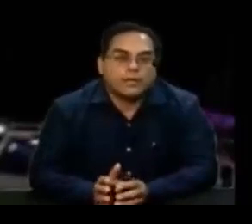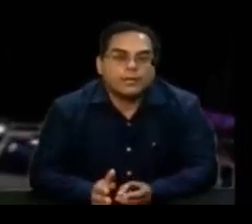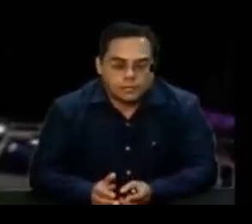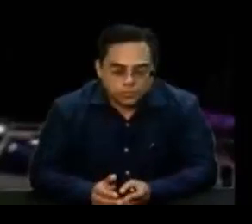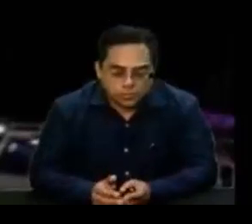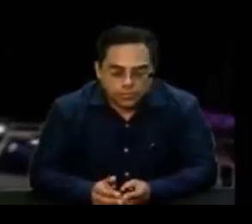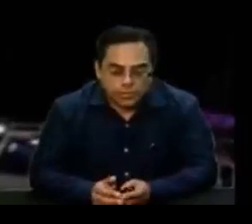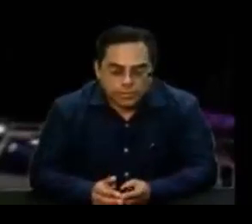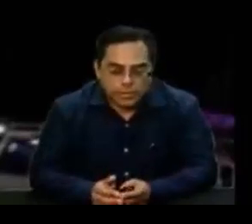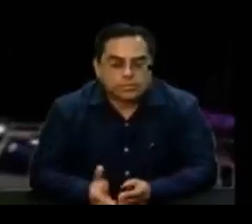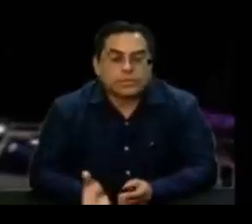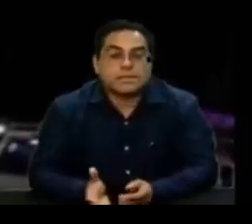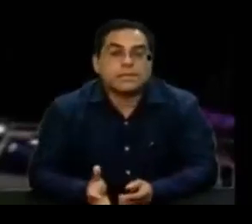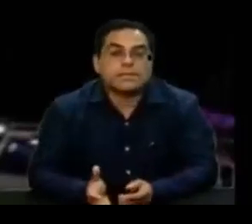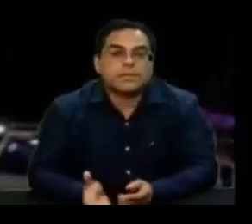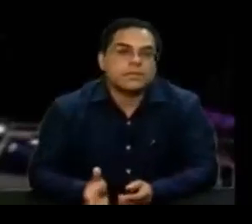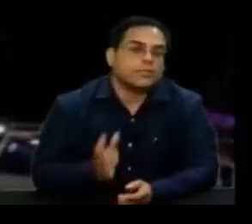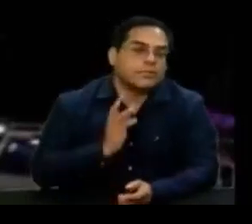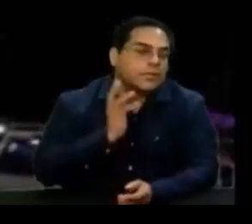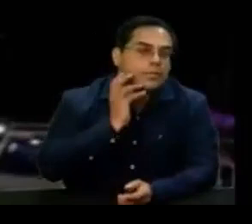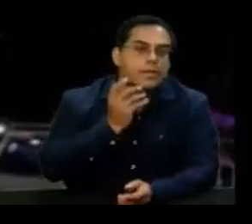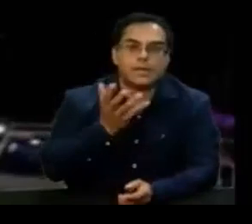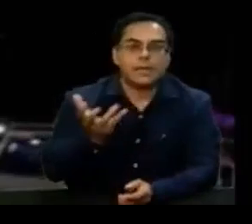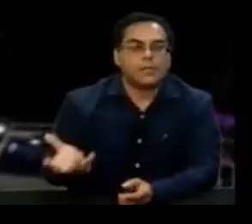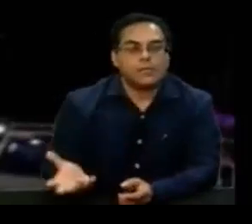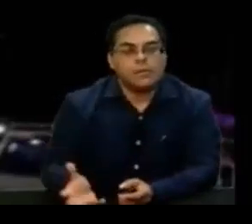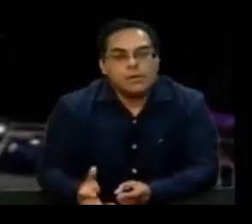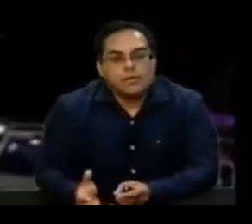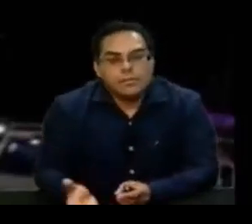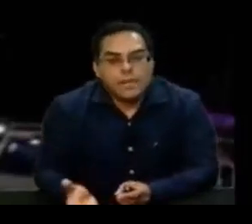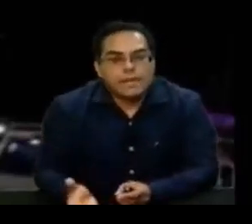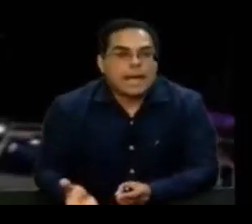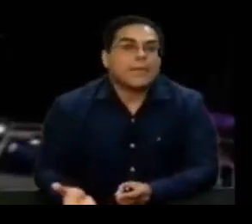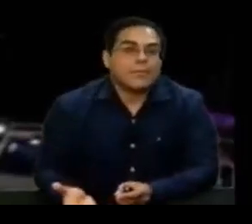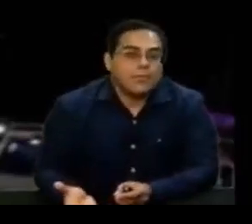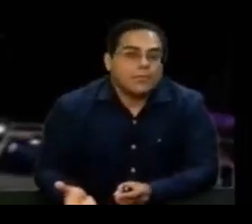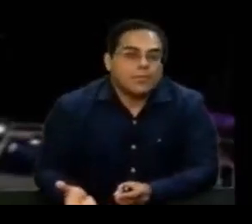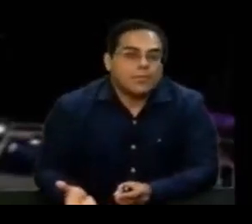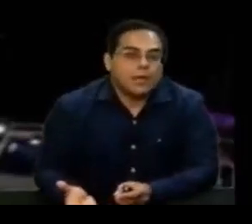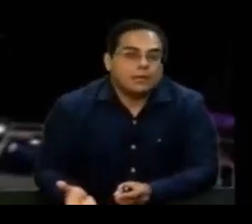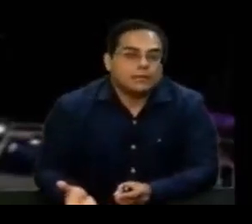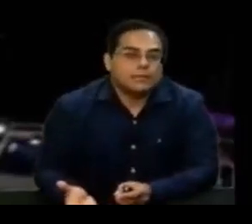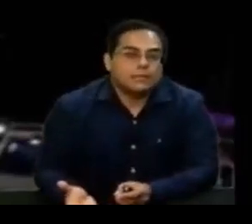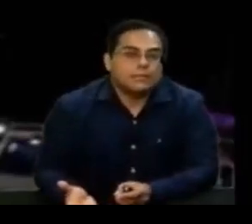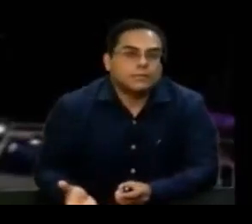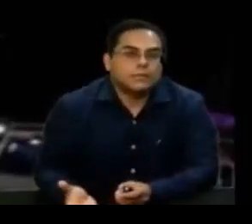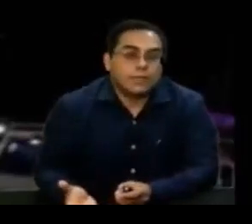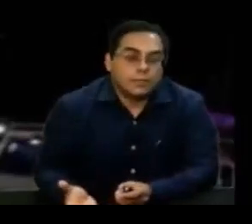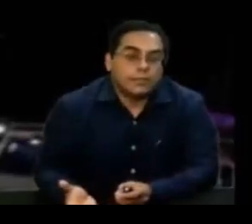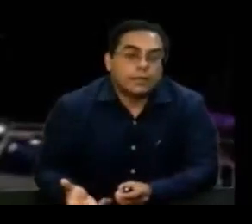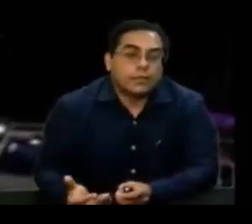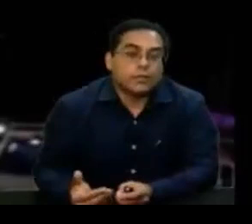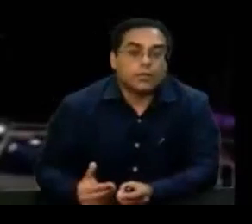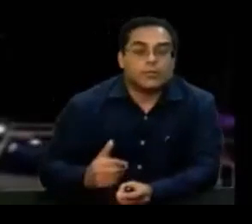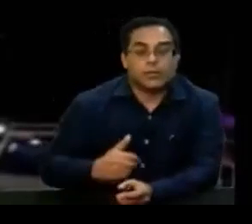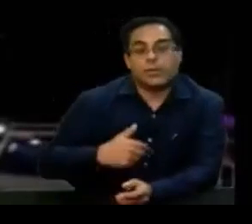No pasa absolutamente nada. Los pacientes a veces no entienden, pues si me veo bien y hablo bien, abro muy bien mi boca. Sí,